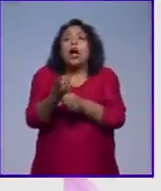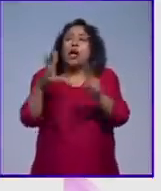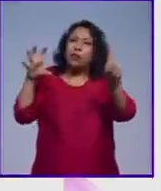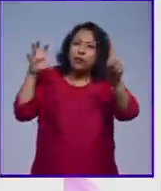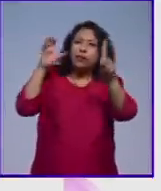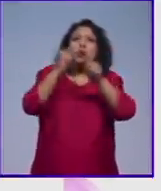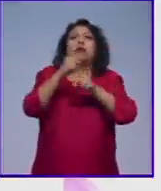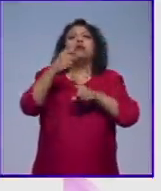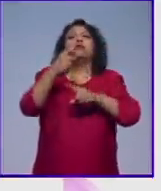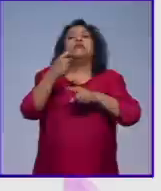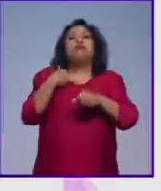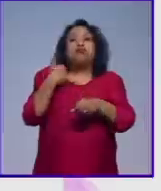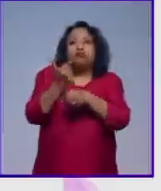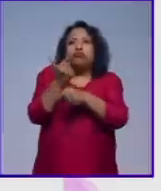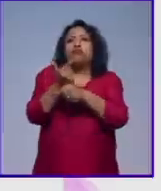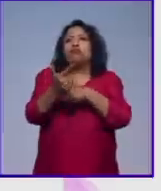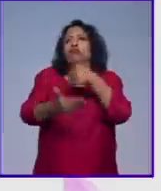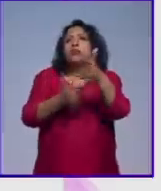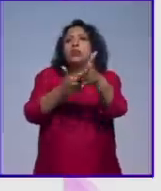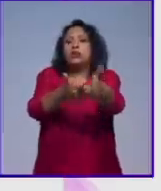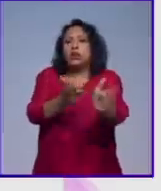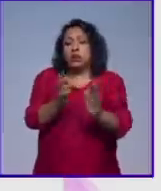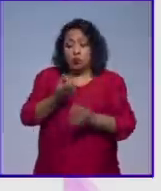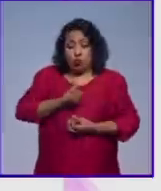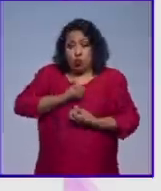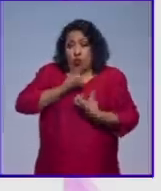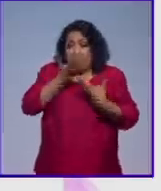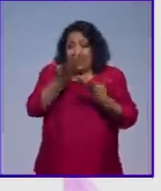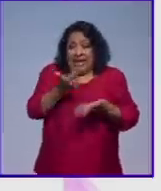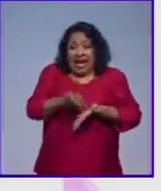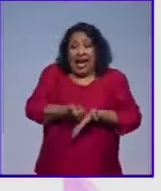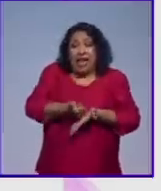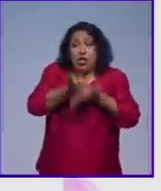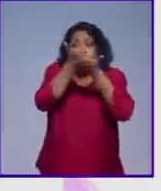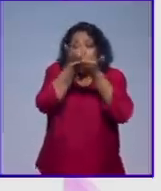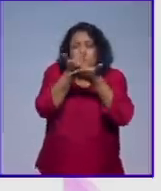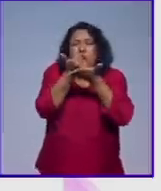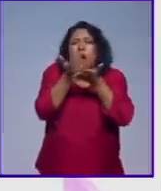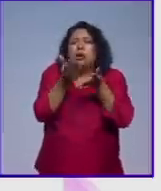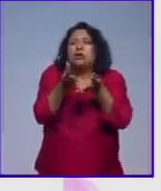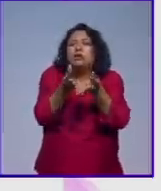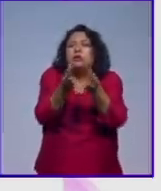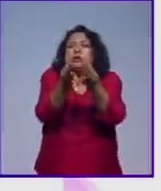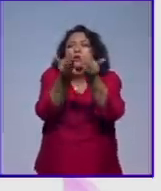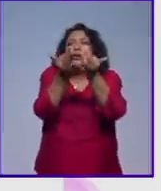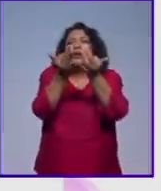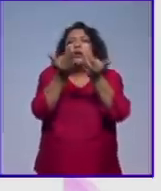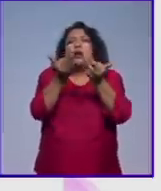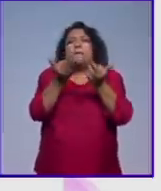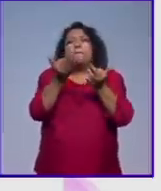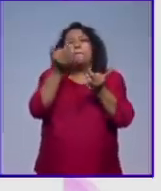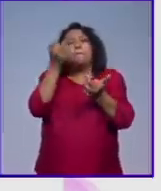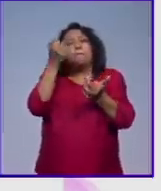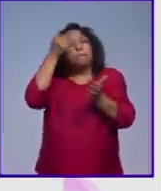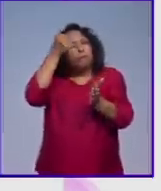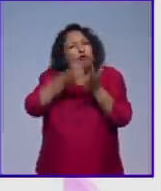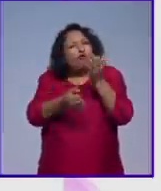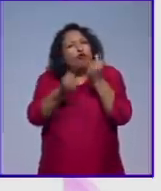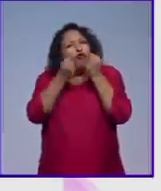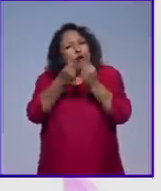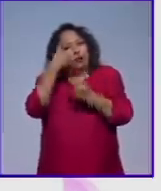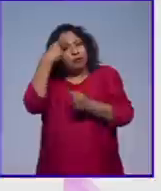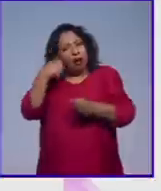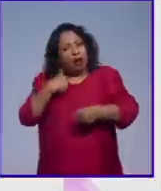reto de seguir descubriéndonos. Y la poesía es el instrumento más sutil, más fino y más profundo